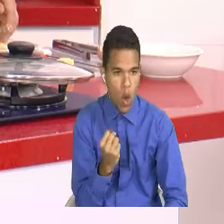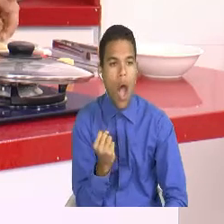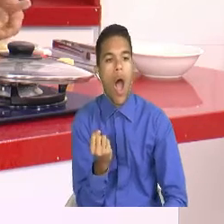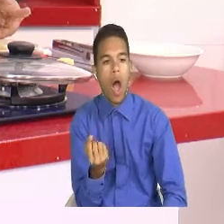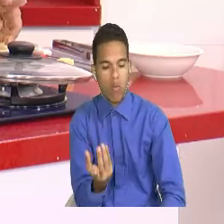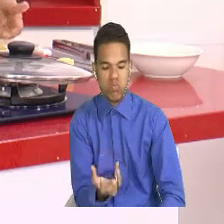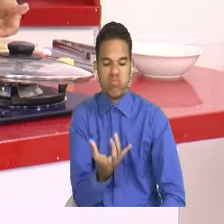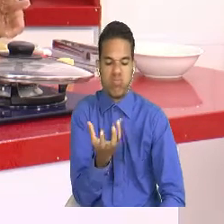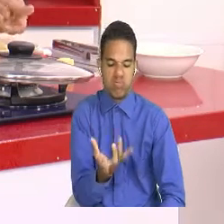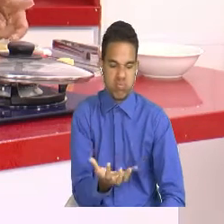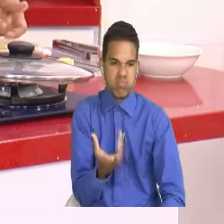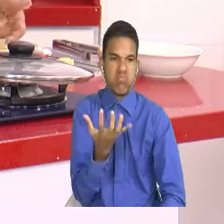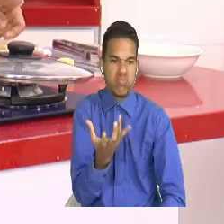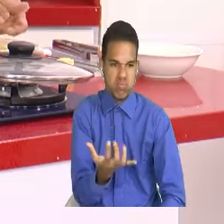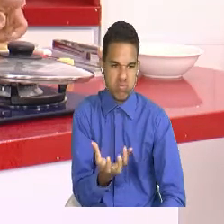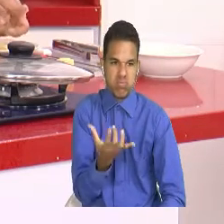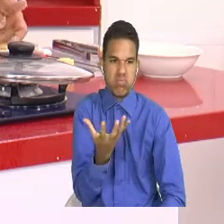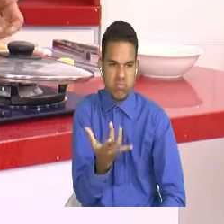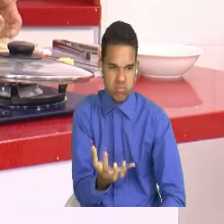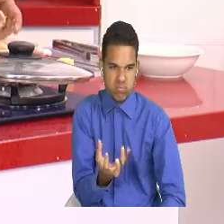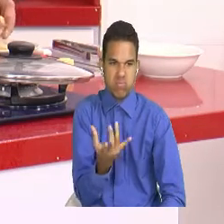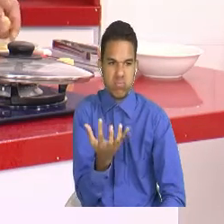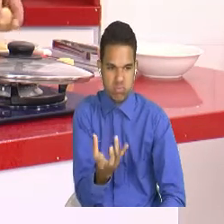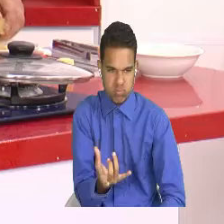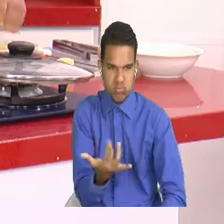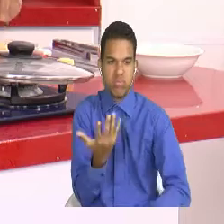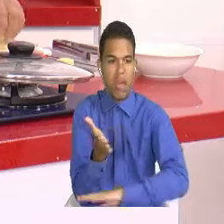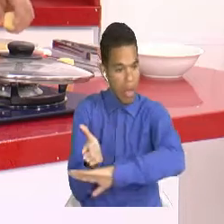Vale. Aquí ya tenemos el aceite previamente calentando. Y